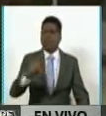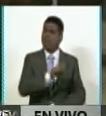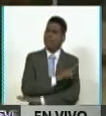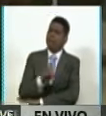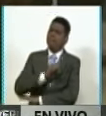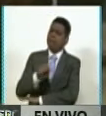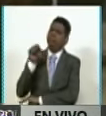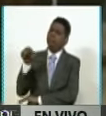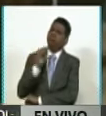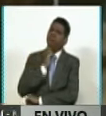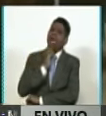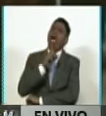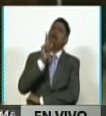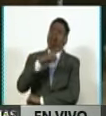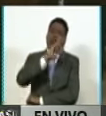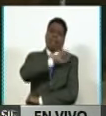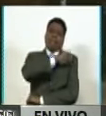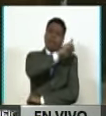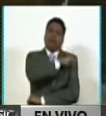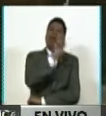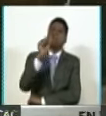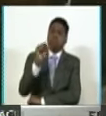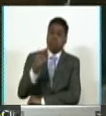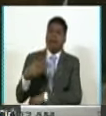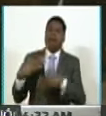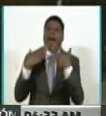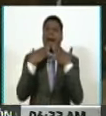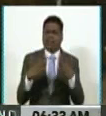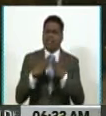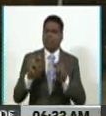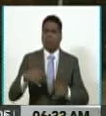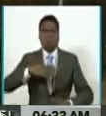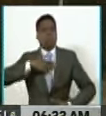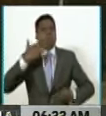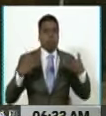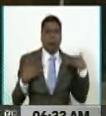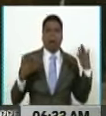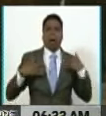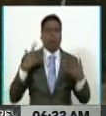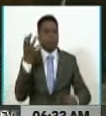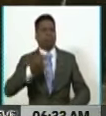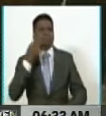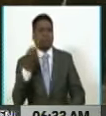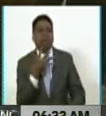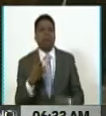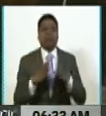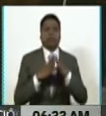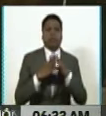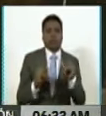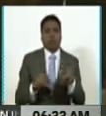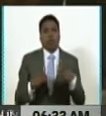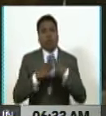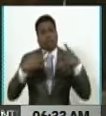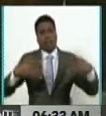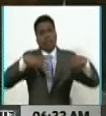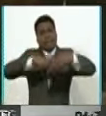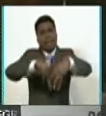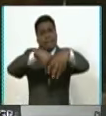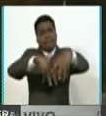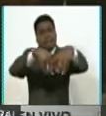para combatir la guerra federal. Gracias a su carisma, Zamora conforma un numeroso ejército a favor del